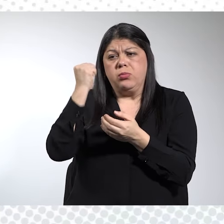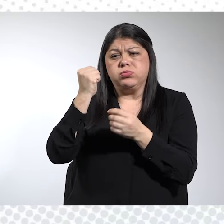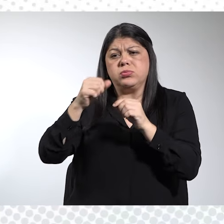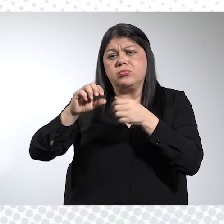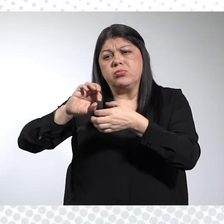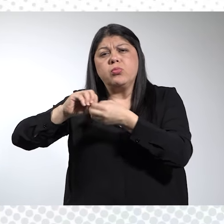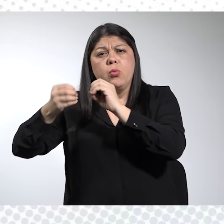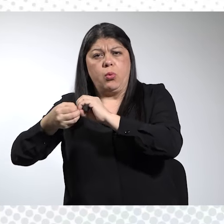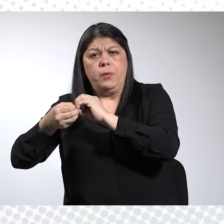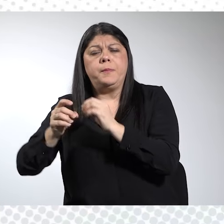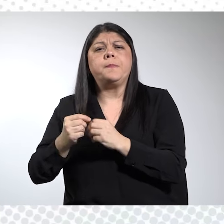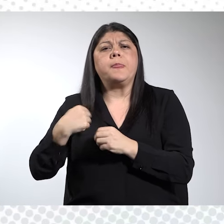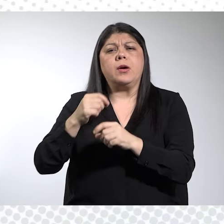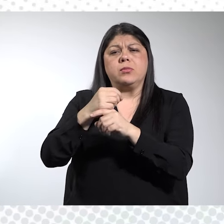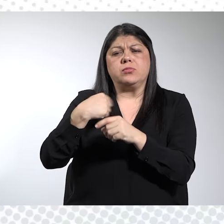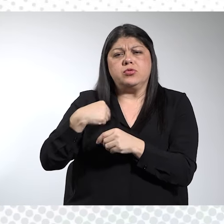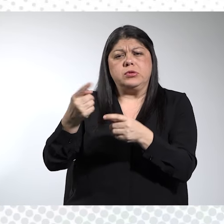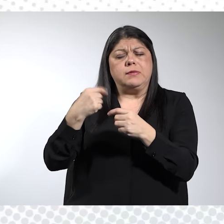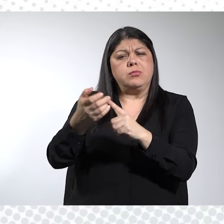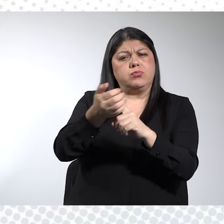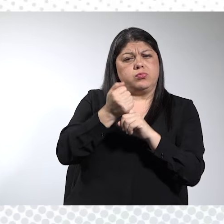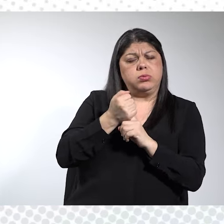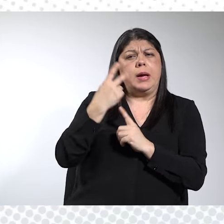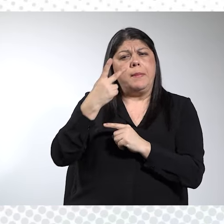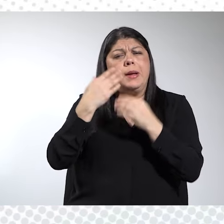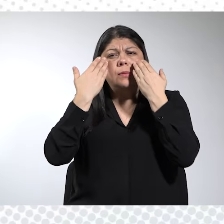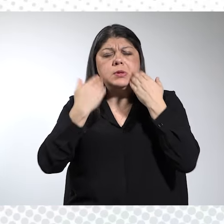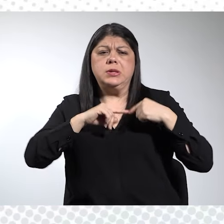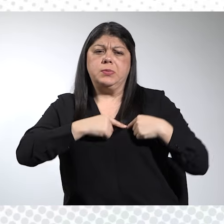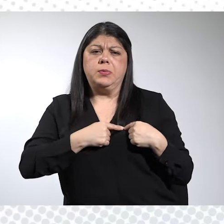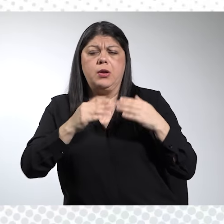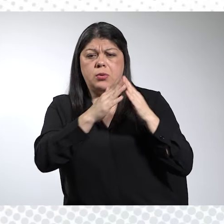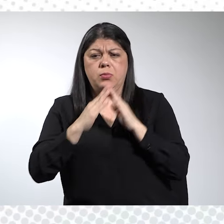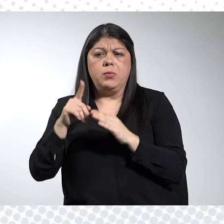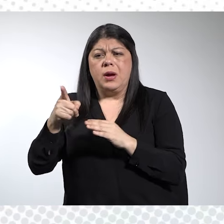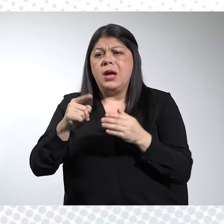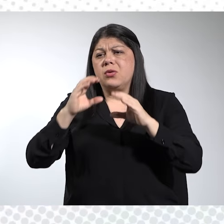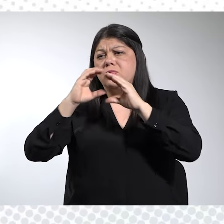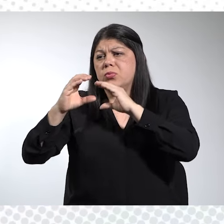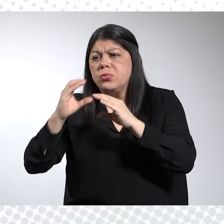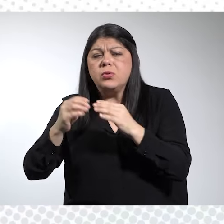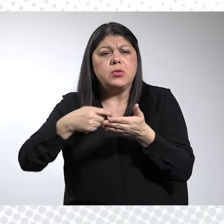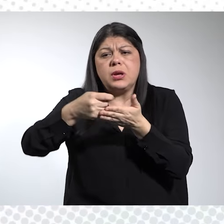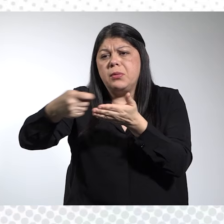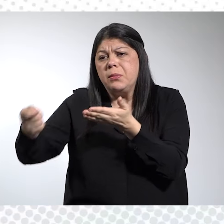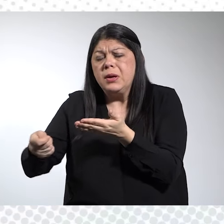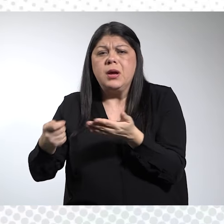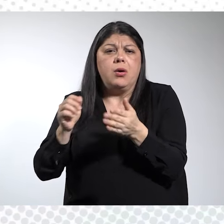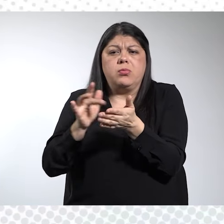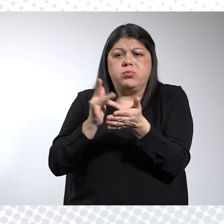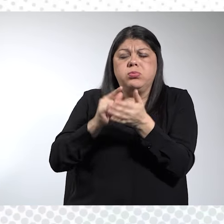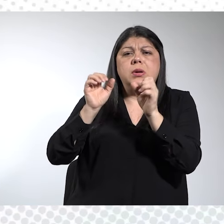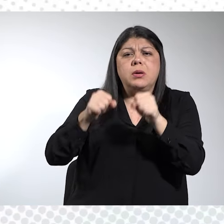crimen organizado en este país, del narcotráfico, porque es doloroso ver cómo los barrios, hoy ellos son los topadores, son los comunicadores, son los que